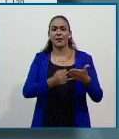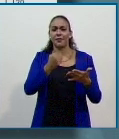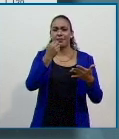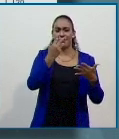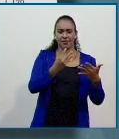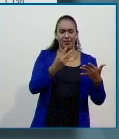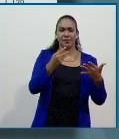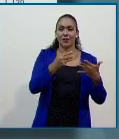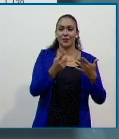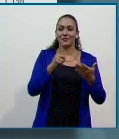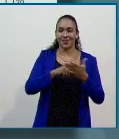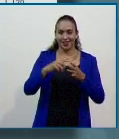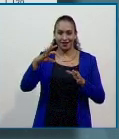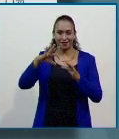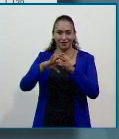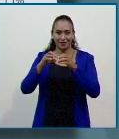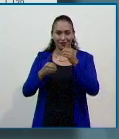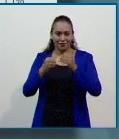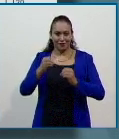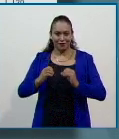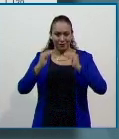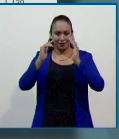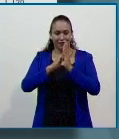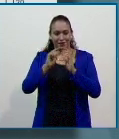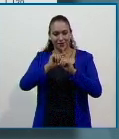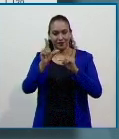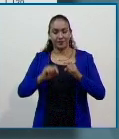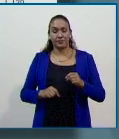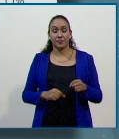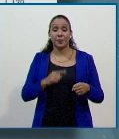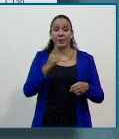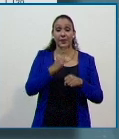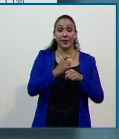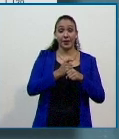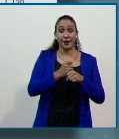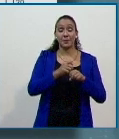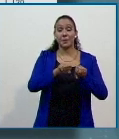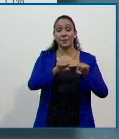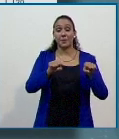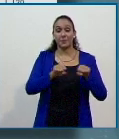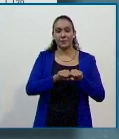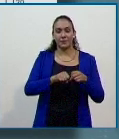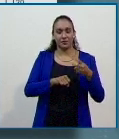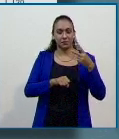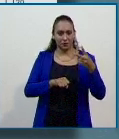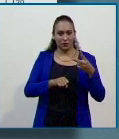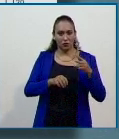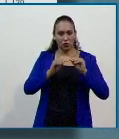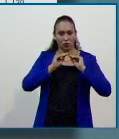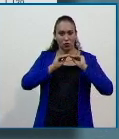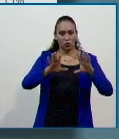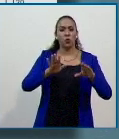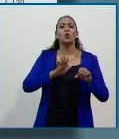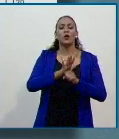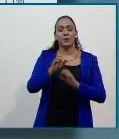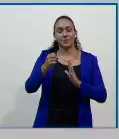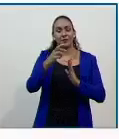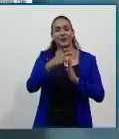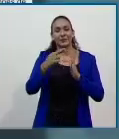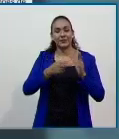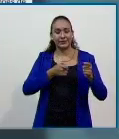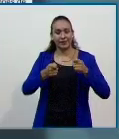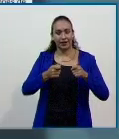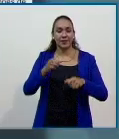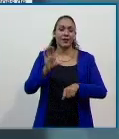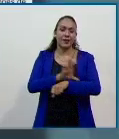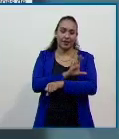corresponden a la Suprema Corte. De la primera sala se publicaron 2 jurisprudencias de rubro: Comisión Reguladora de Energía, el